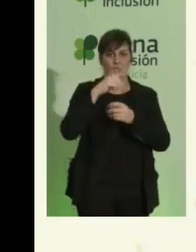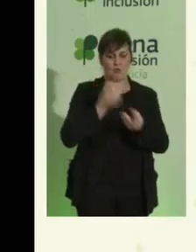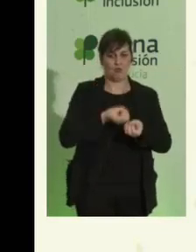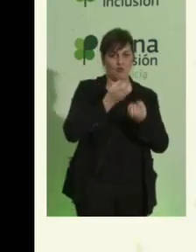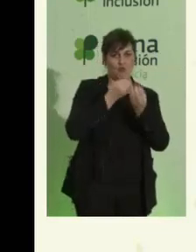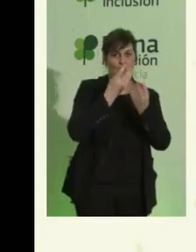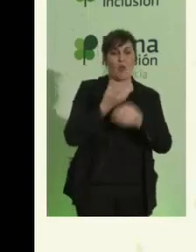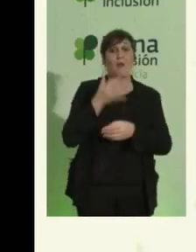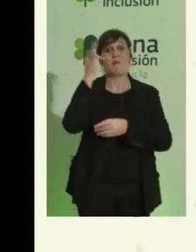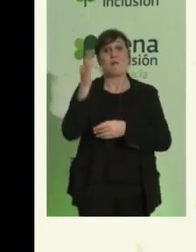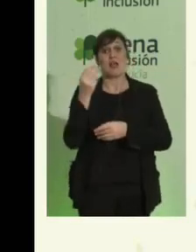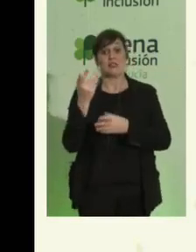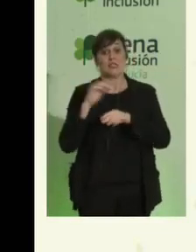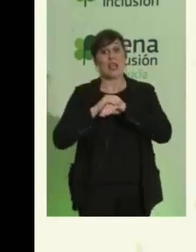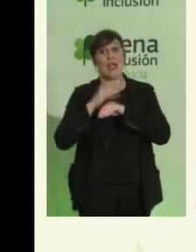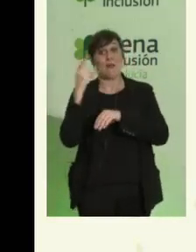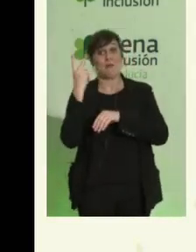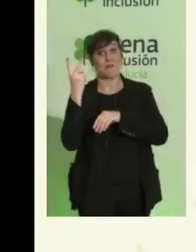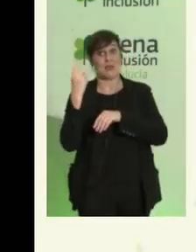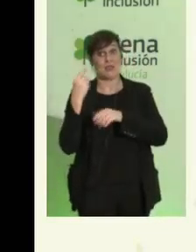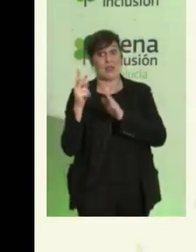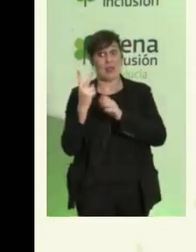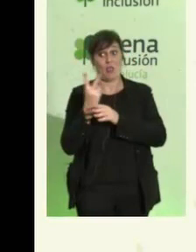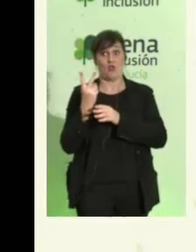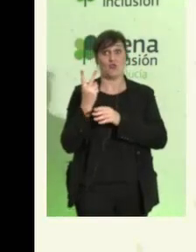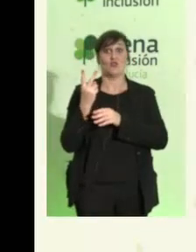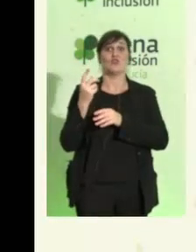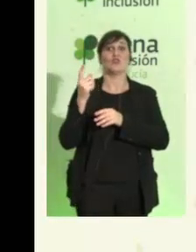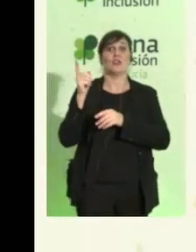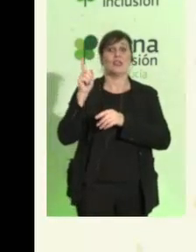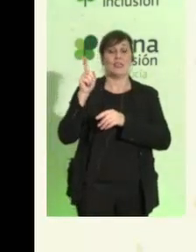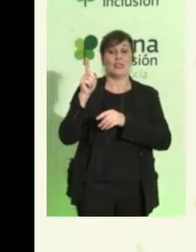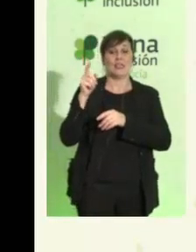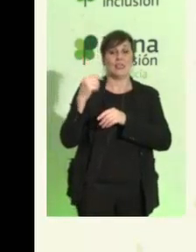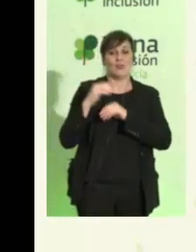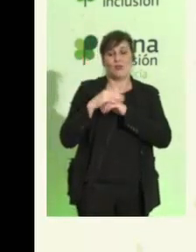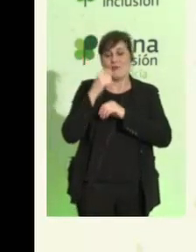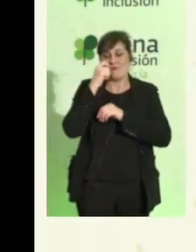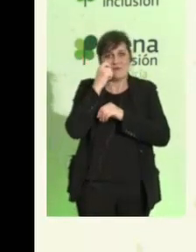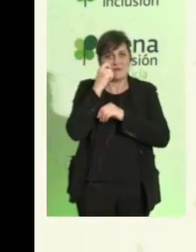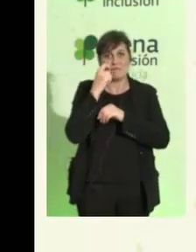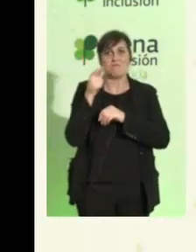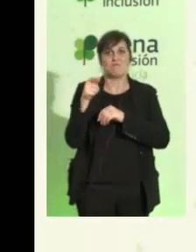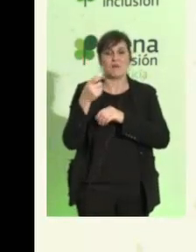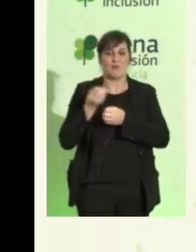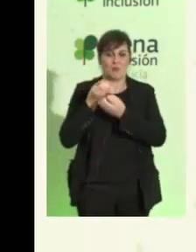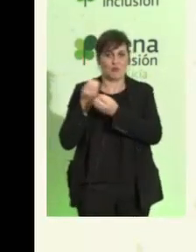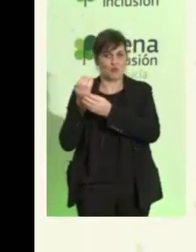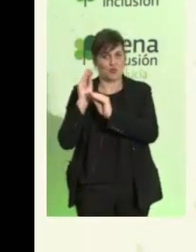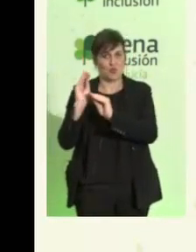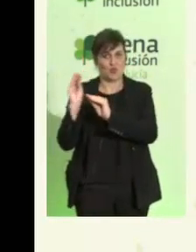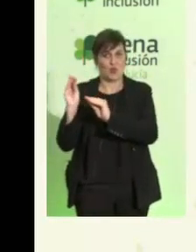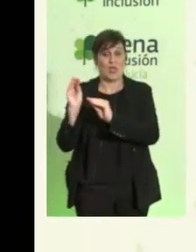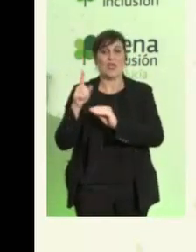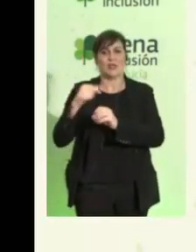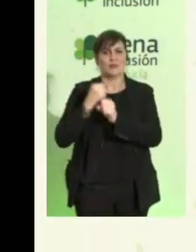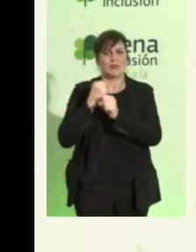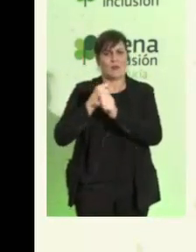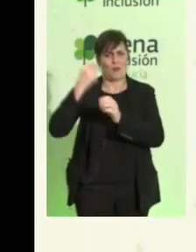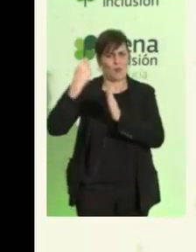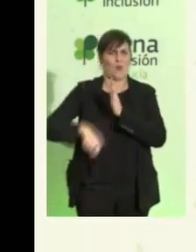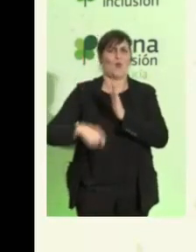las que quiero mucho y que trabajan duramente para crear las vidas,